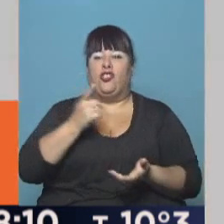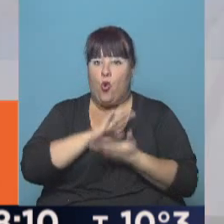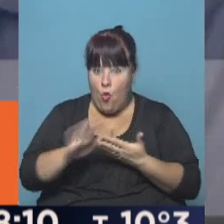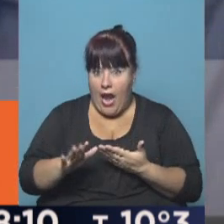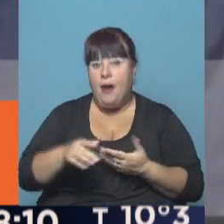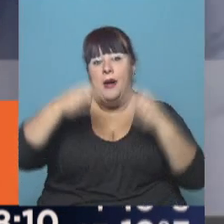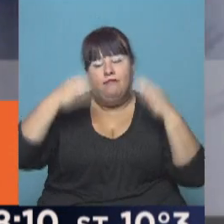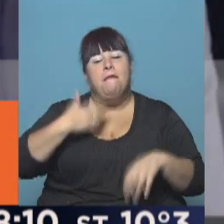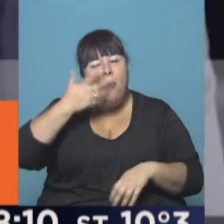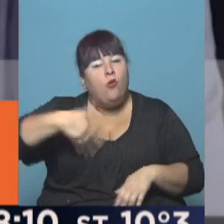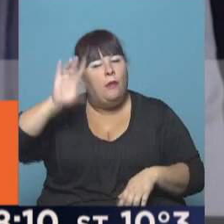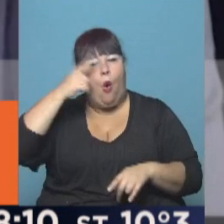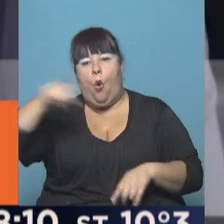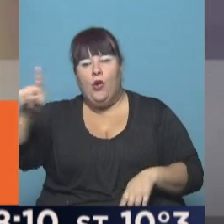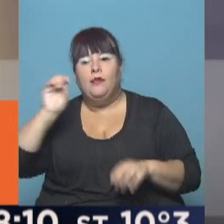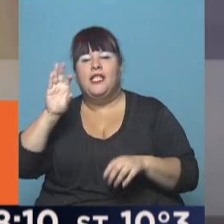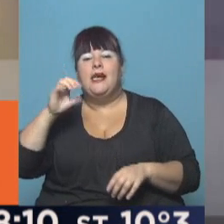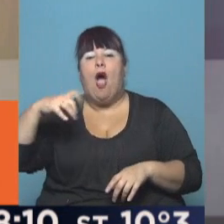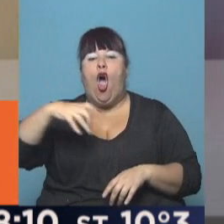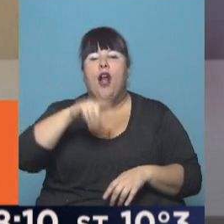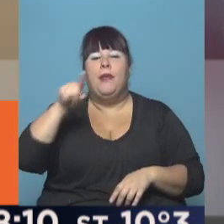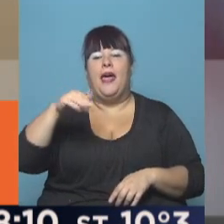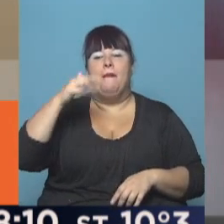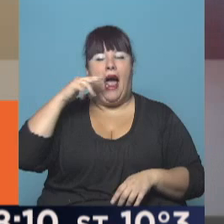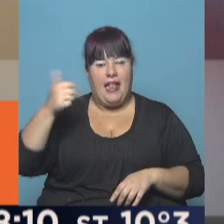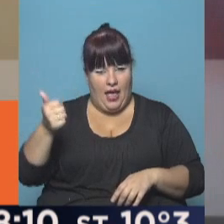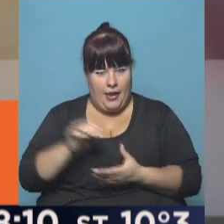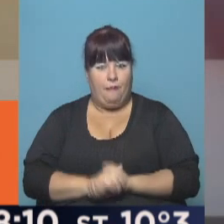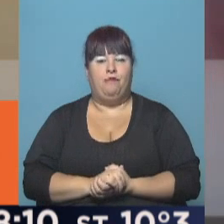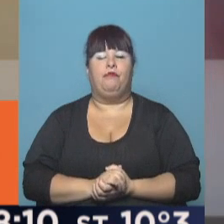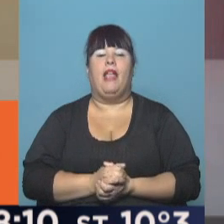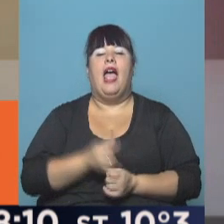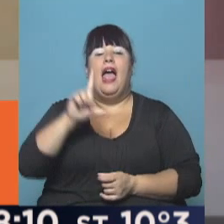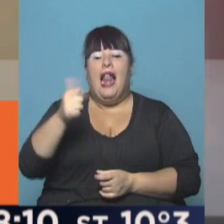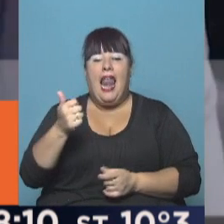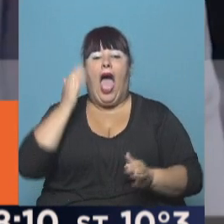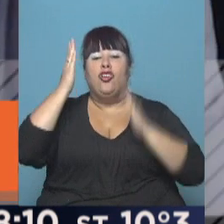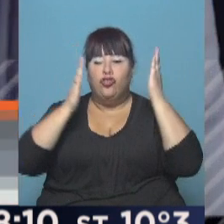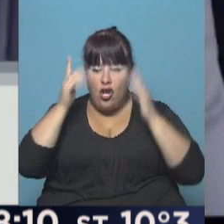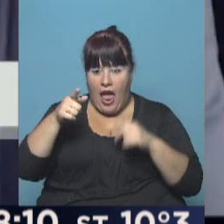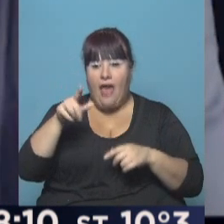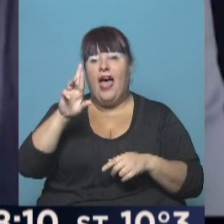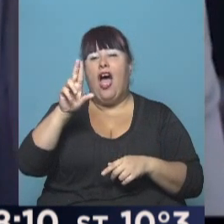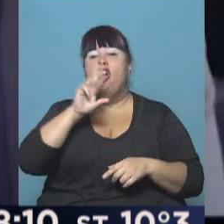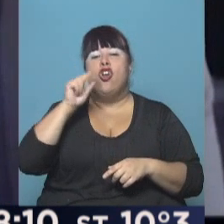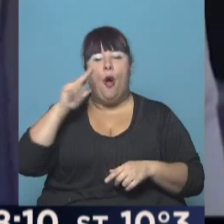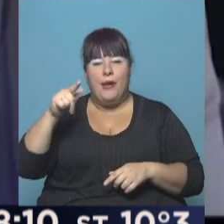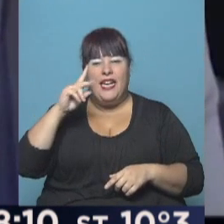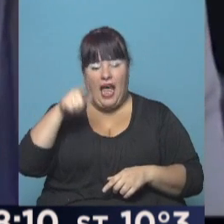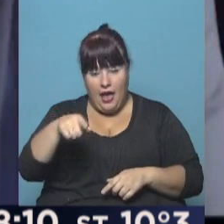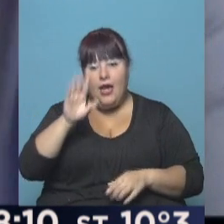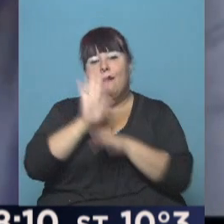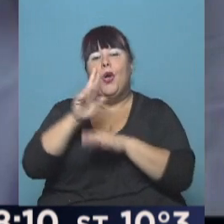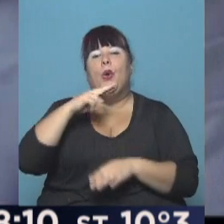personalmente me gustó mucho el último que se llama las hormigas de mariana vainstein la soñada con romina ricci acá y está en pantalla ella es